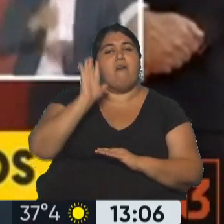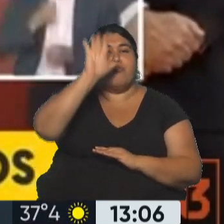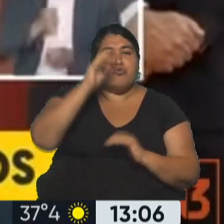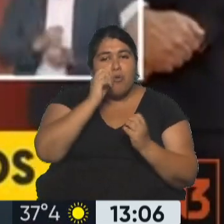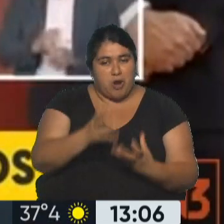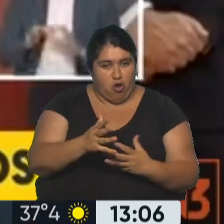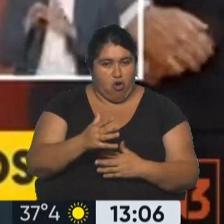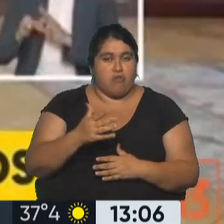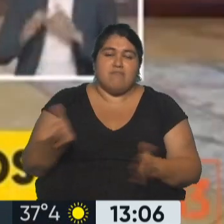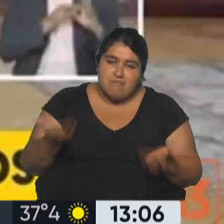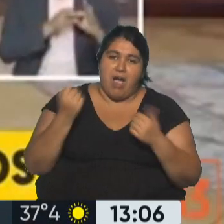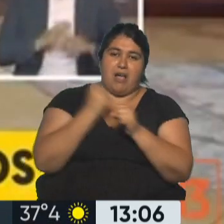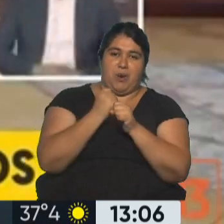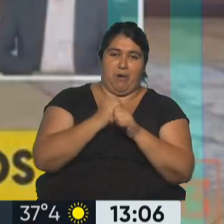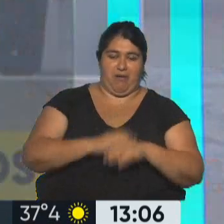trabajar. Muchas gracias.